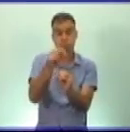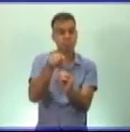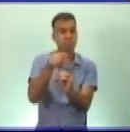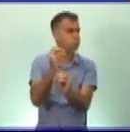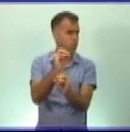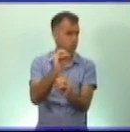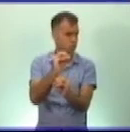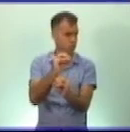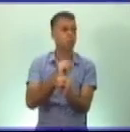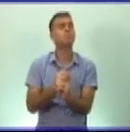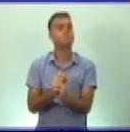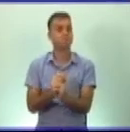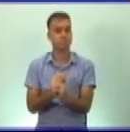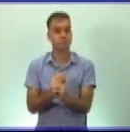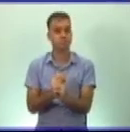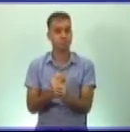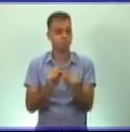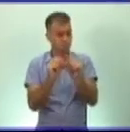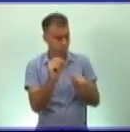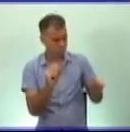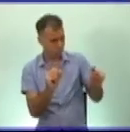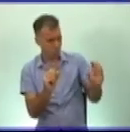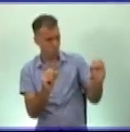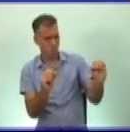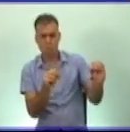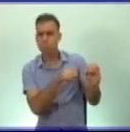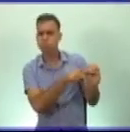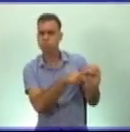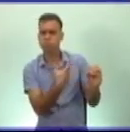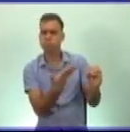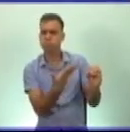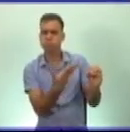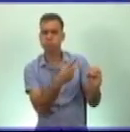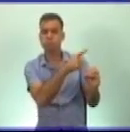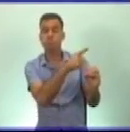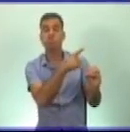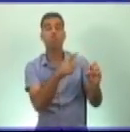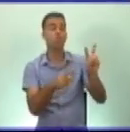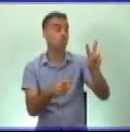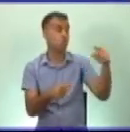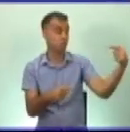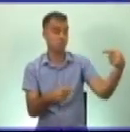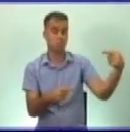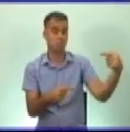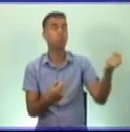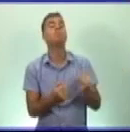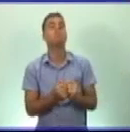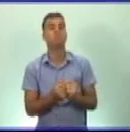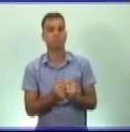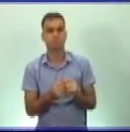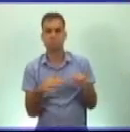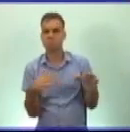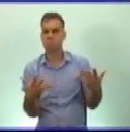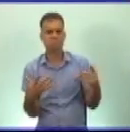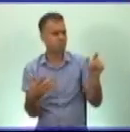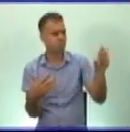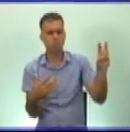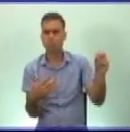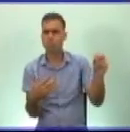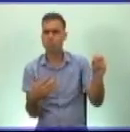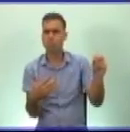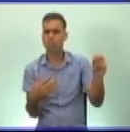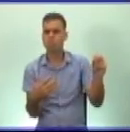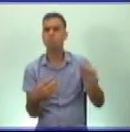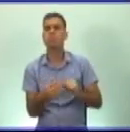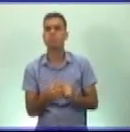0. Pero el átomo de oxígeno en el dióxido de azufre es 2 negativo. ¿Qué le sucede a su número de oxidación?